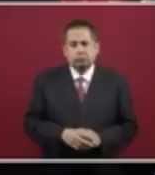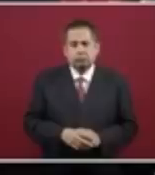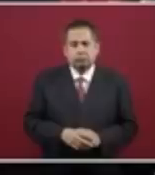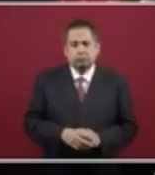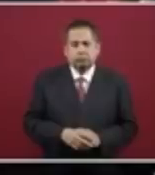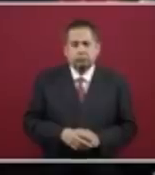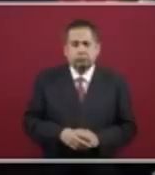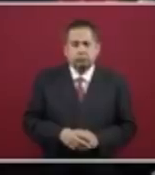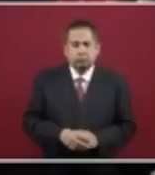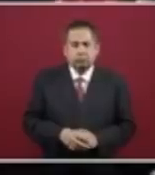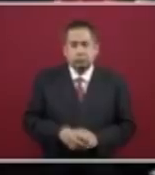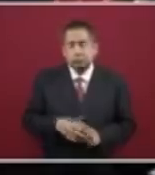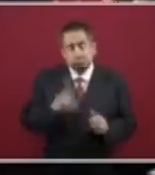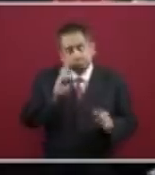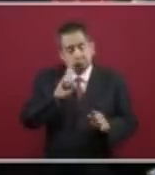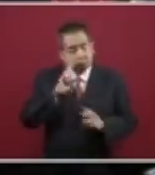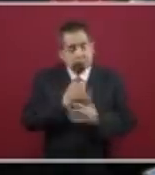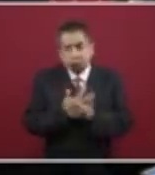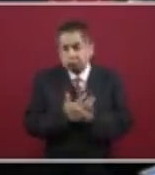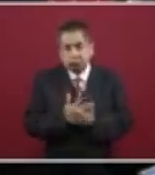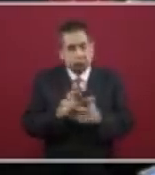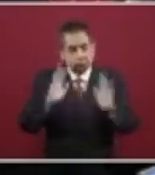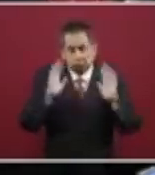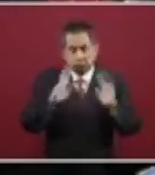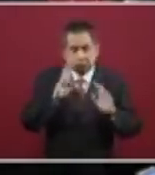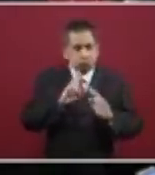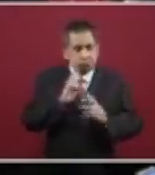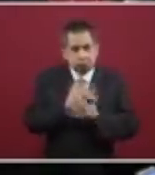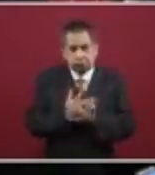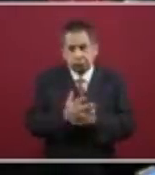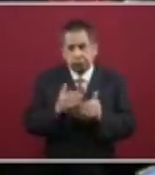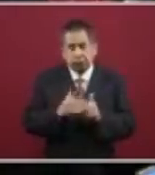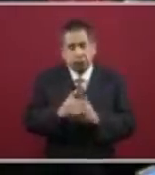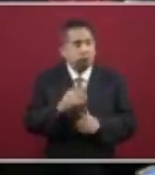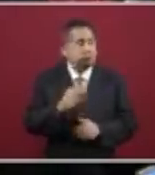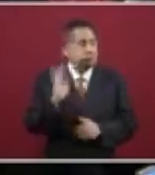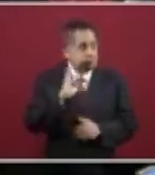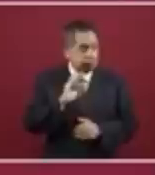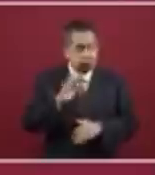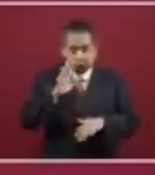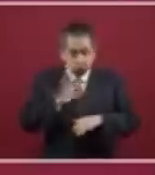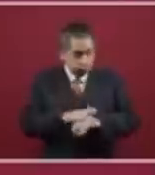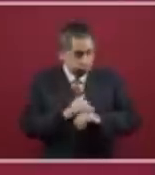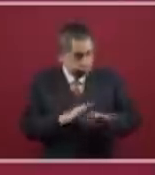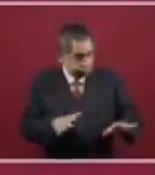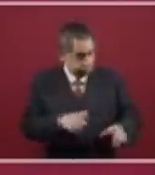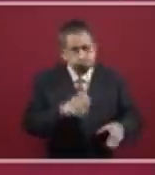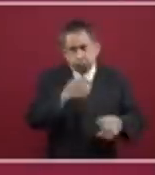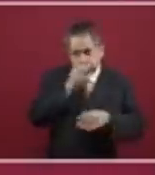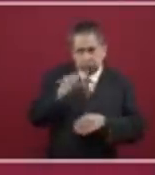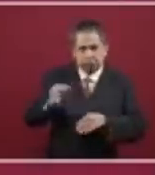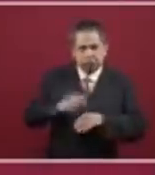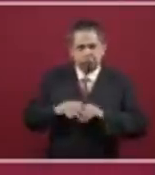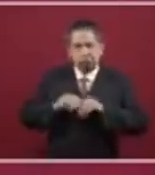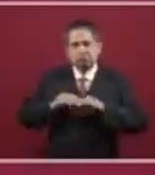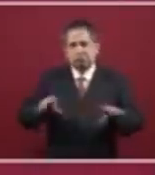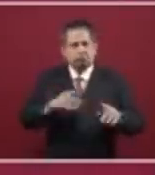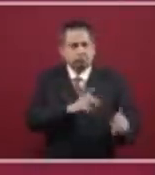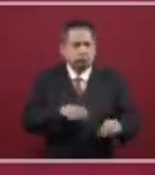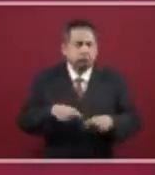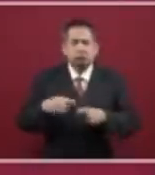cuánto tiempo tardaría? Vamos a esperar. Vamos a esperar, cuando tengamos más información, se les va a